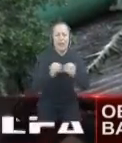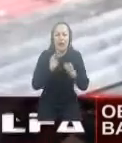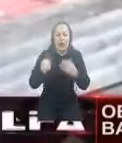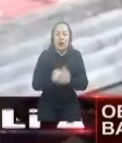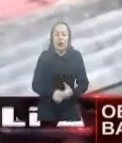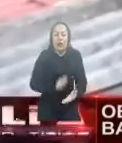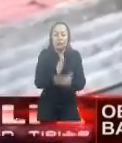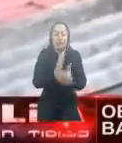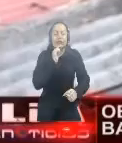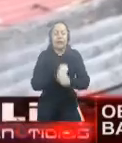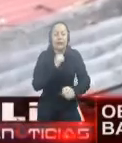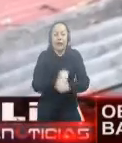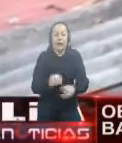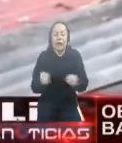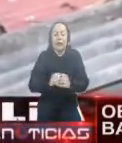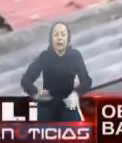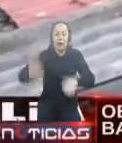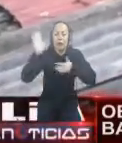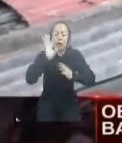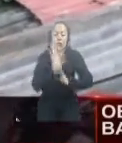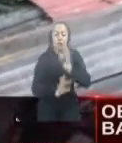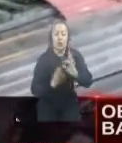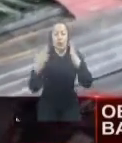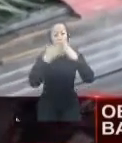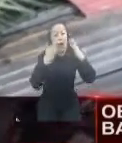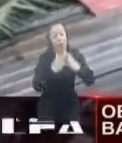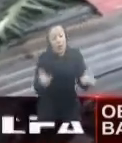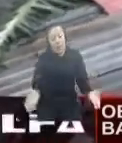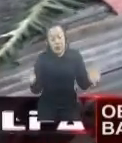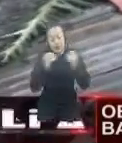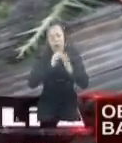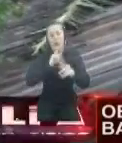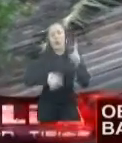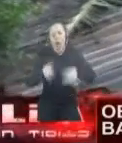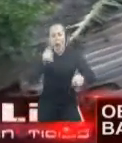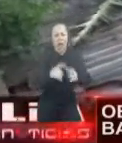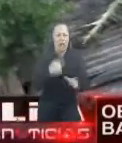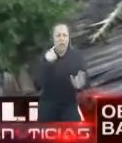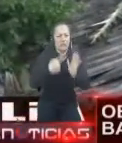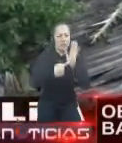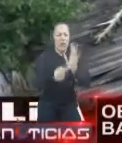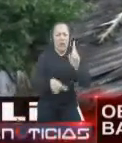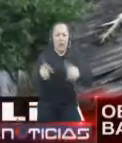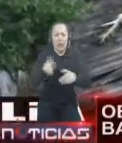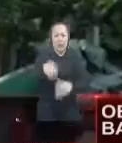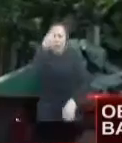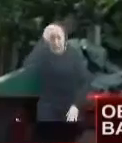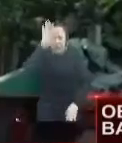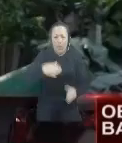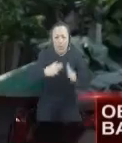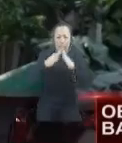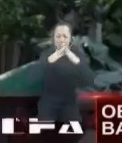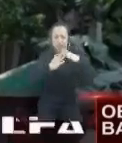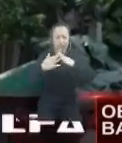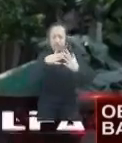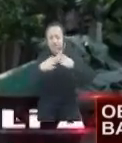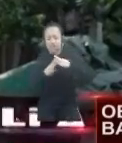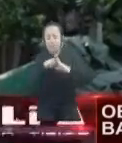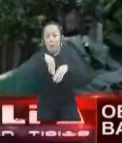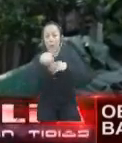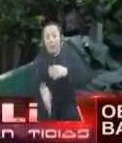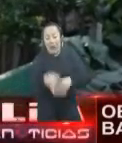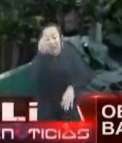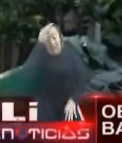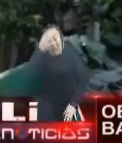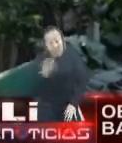intervenciones de la obra se garantice la seguridad de sus viviendas, pues algunas quedarían expuestas y con posibles riesgos por el movimiento de material.